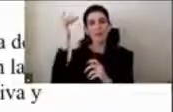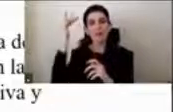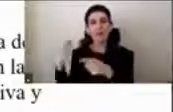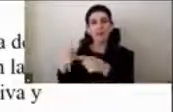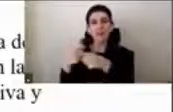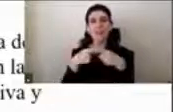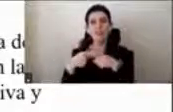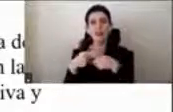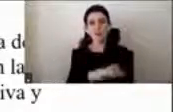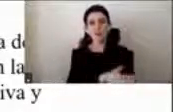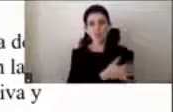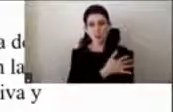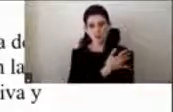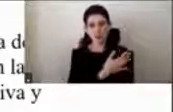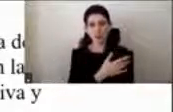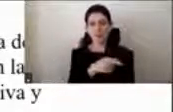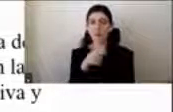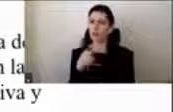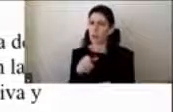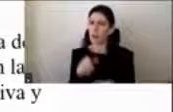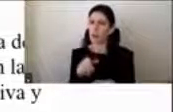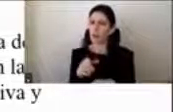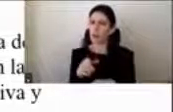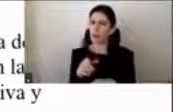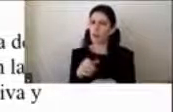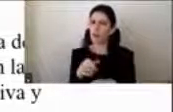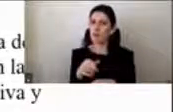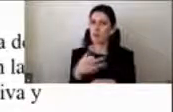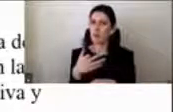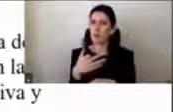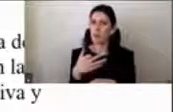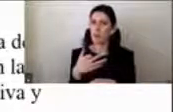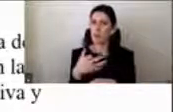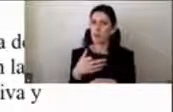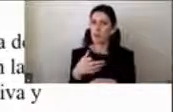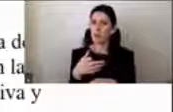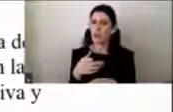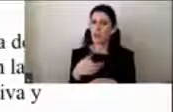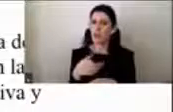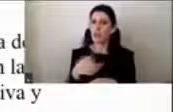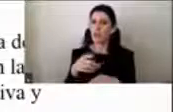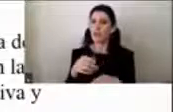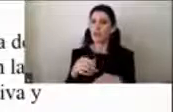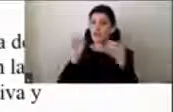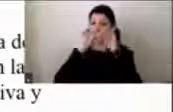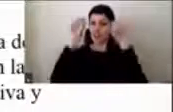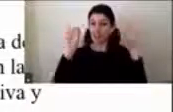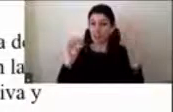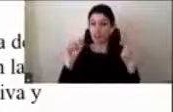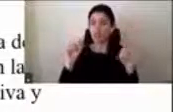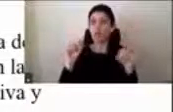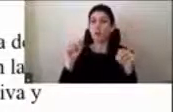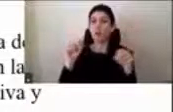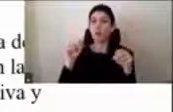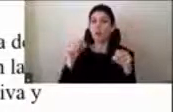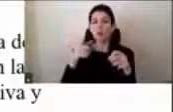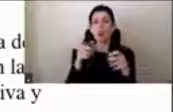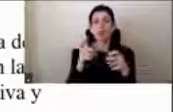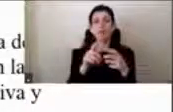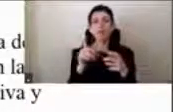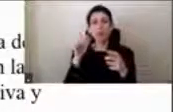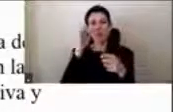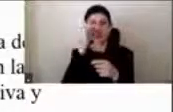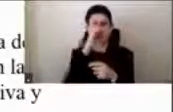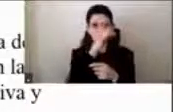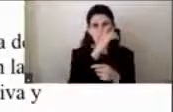autores siguen reflexionando en torno a que, dada la implicancia que tiene el sistema córtico cerebelar en la complejidad cognitiva y